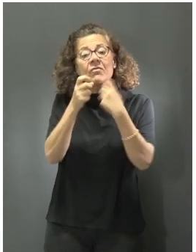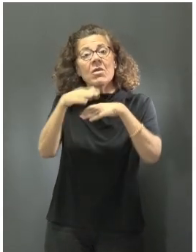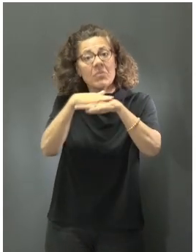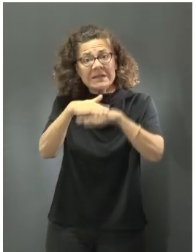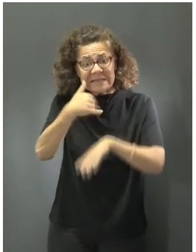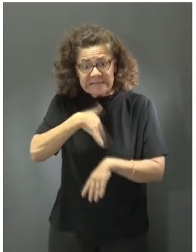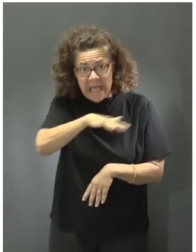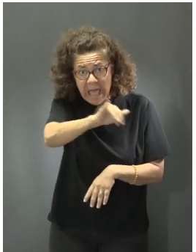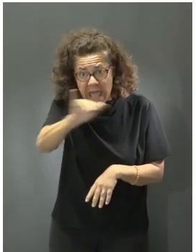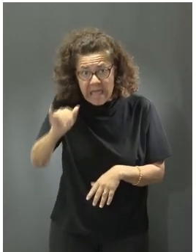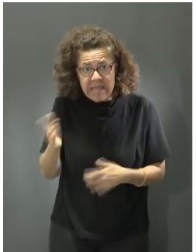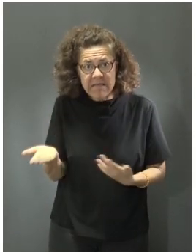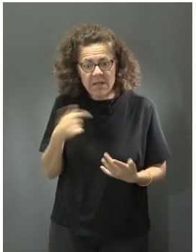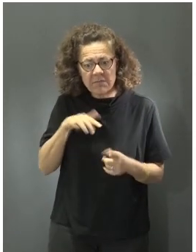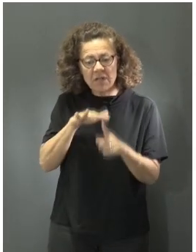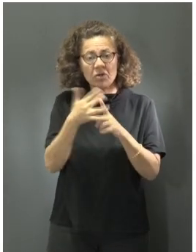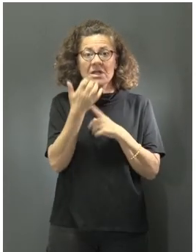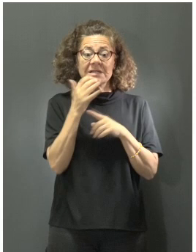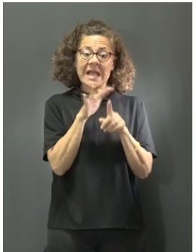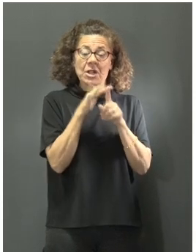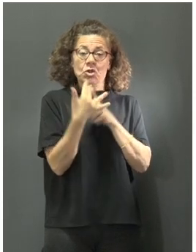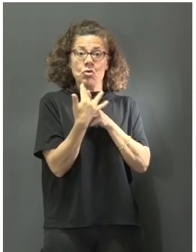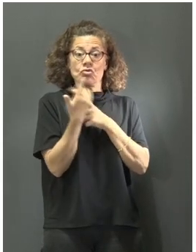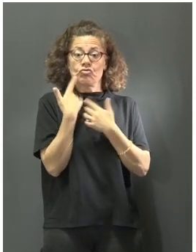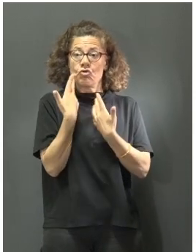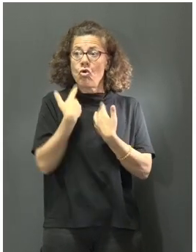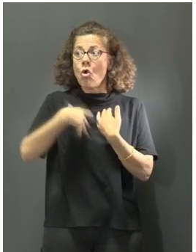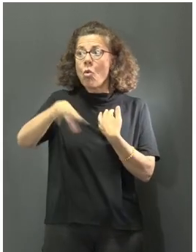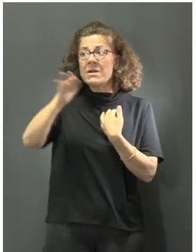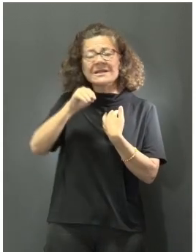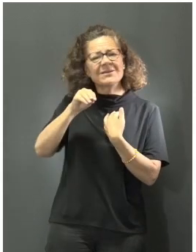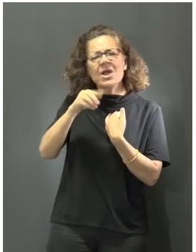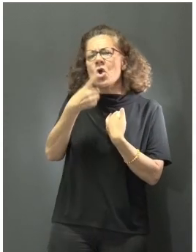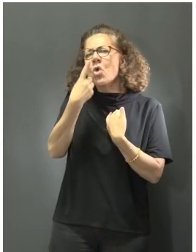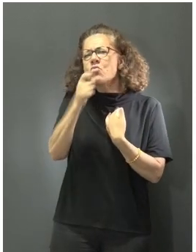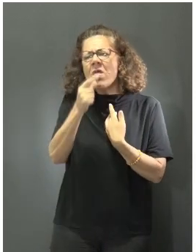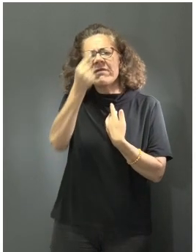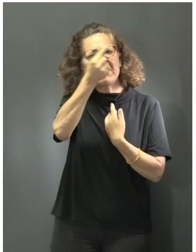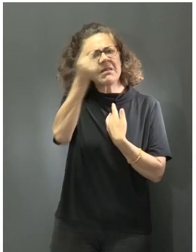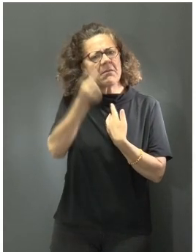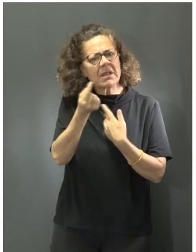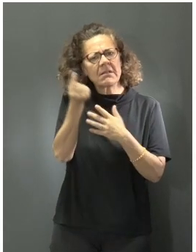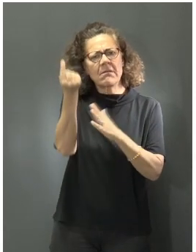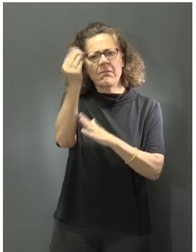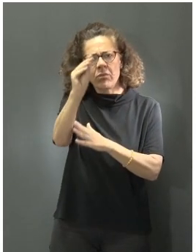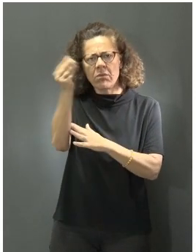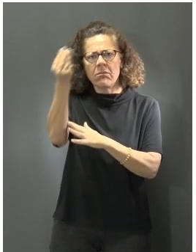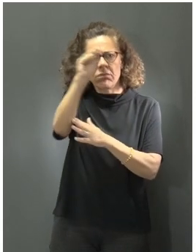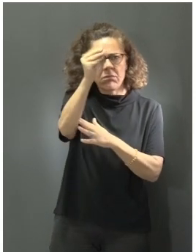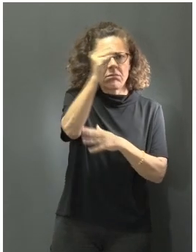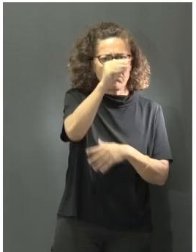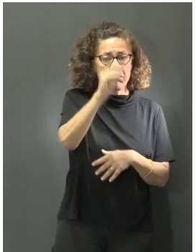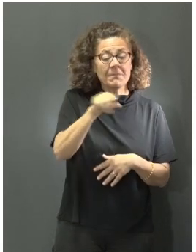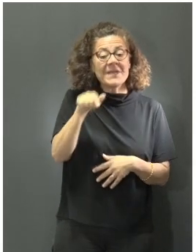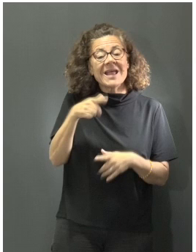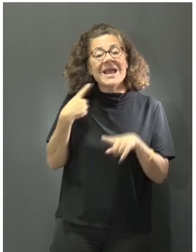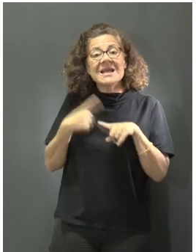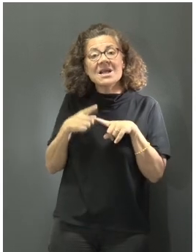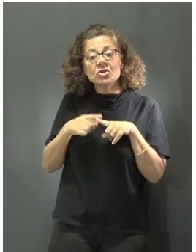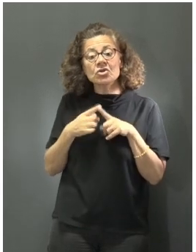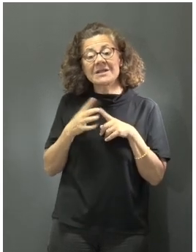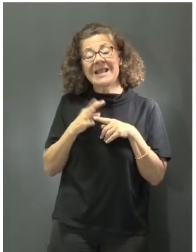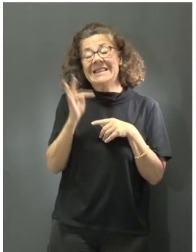en el entorno. Si el entorno es comprensible, no va a hacer falta señalizar más, ¿no? Entonces, todas esas cosas que a